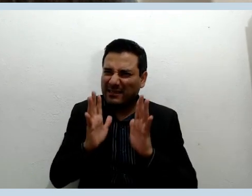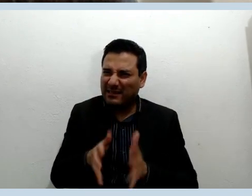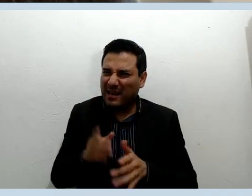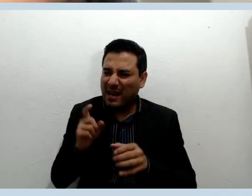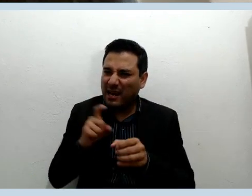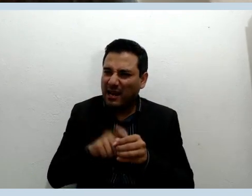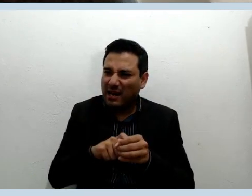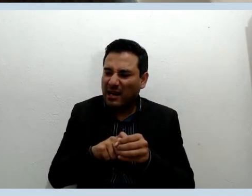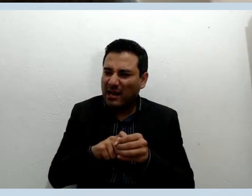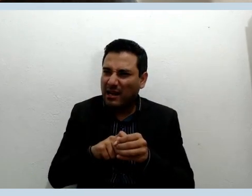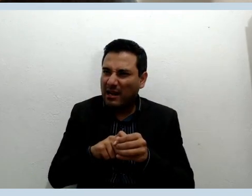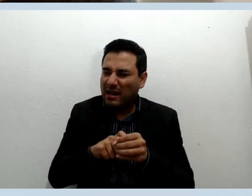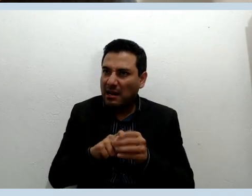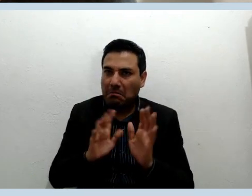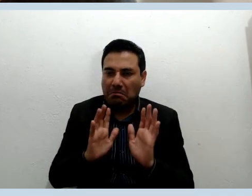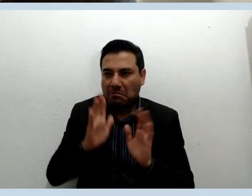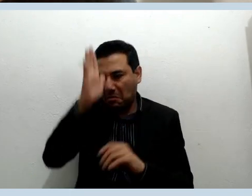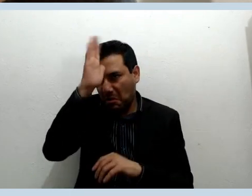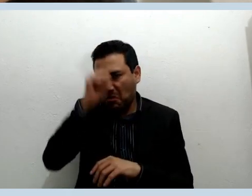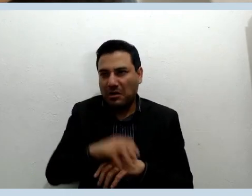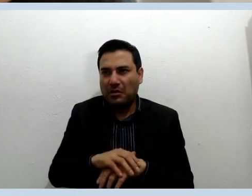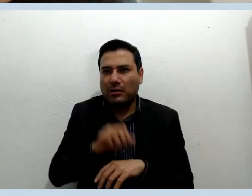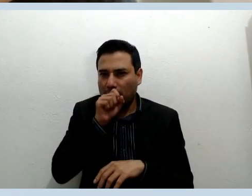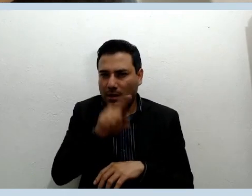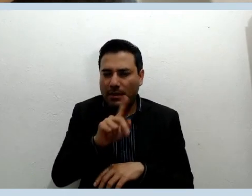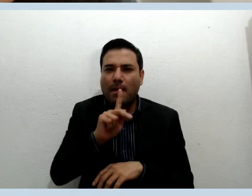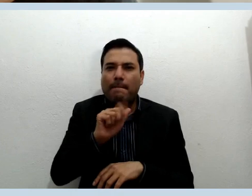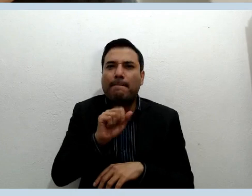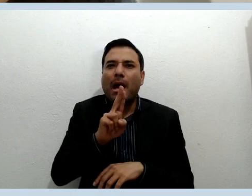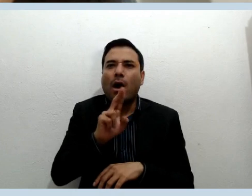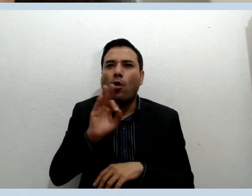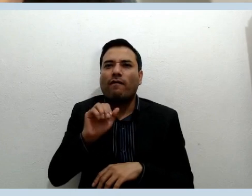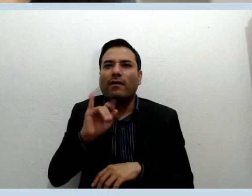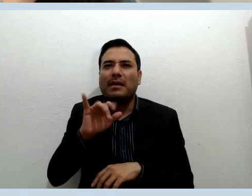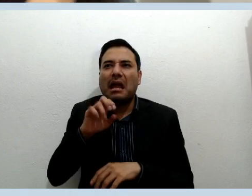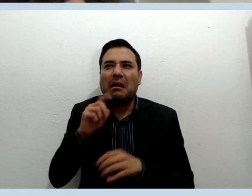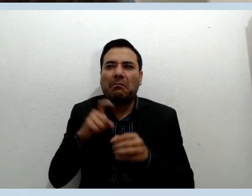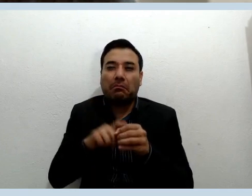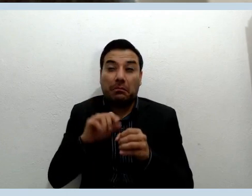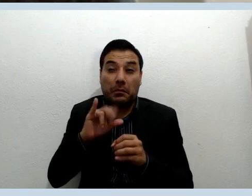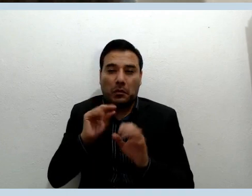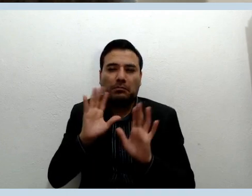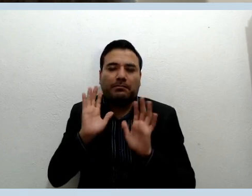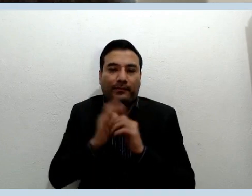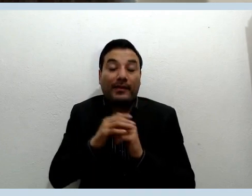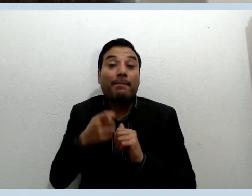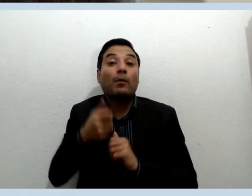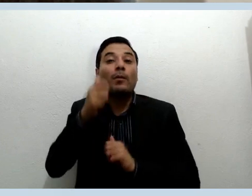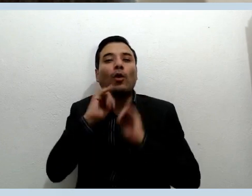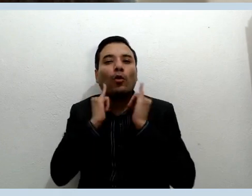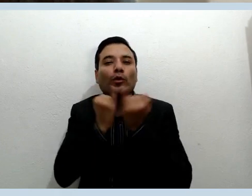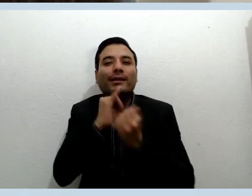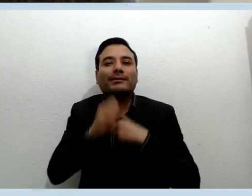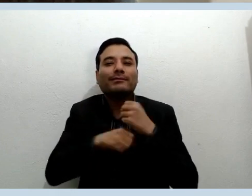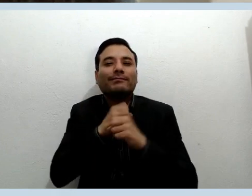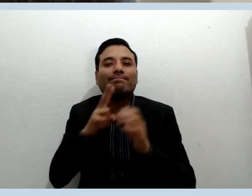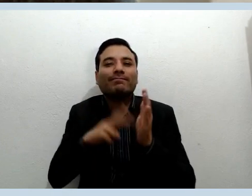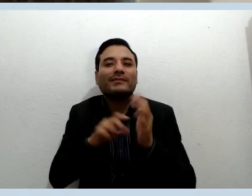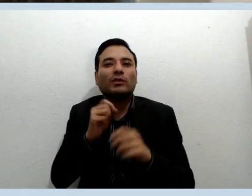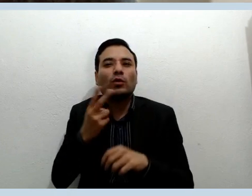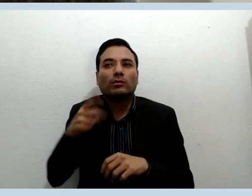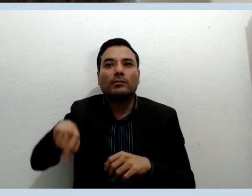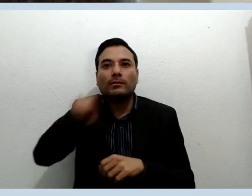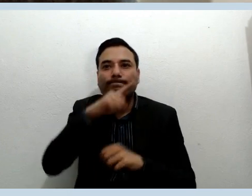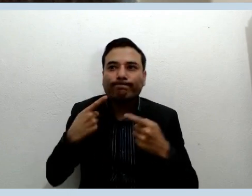llegado junto con Pau y Fabián pero fue nuestra fos nuestra primera junta de 2022 de vamos a ser presenciales